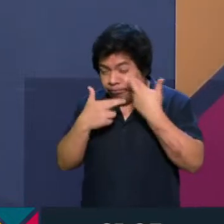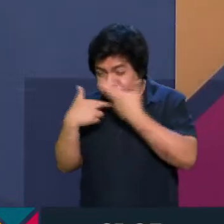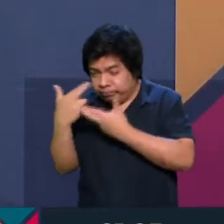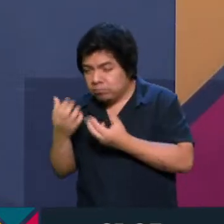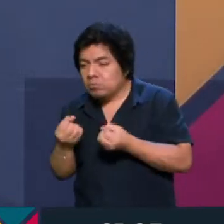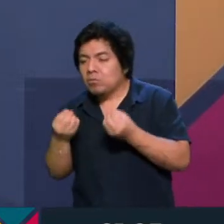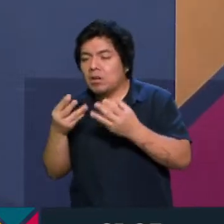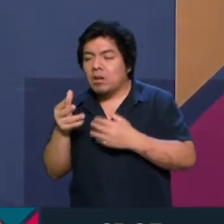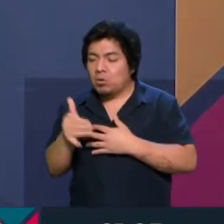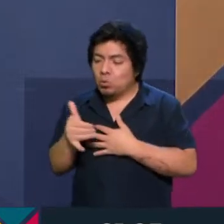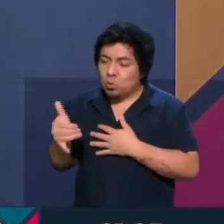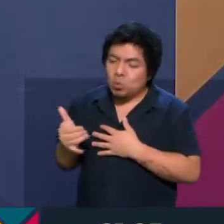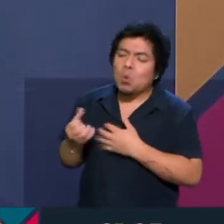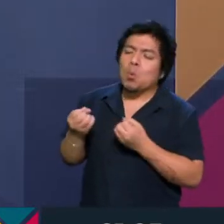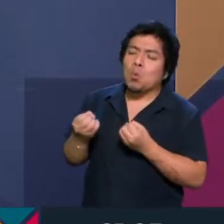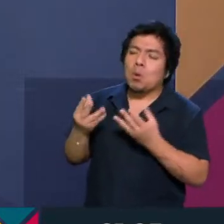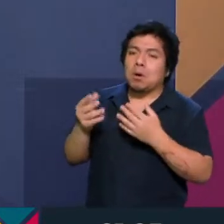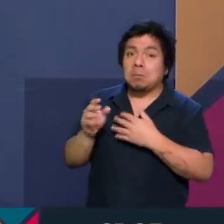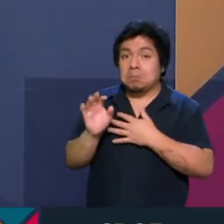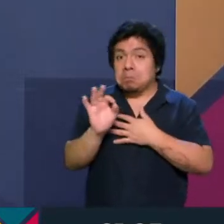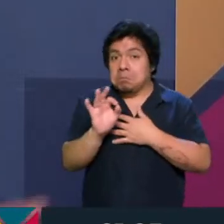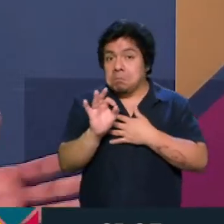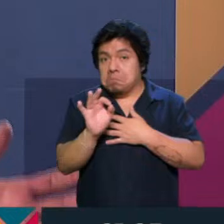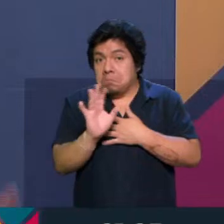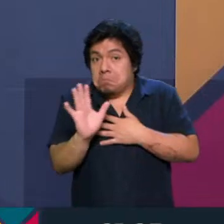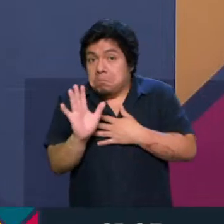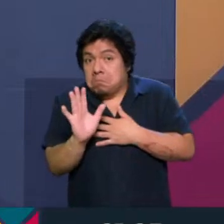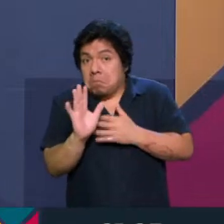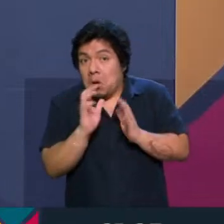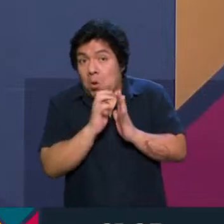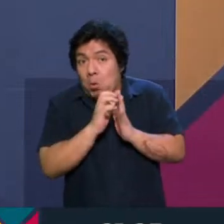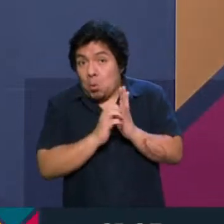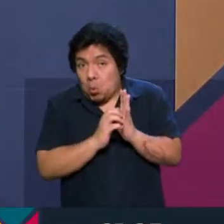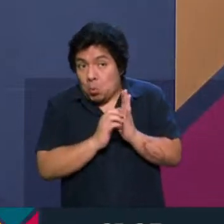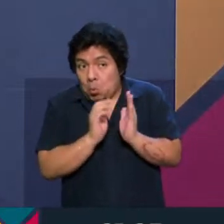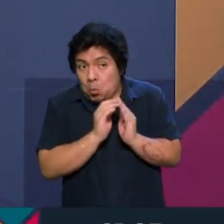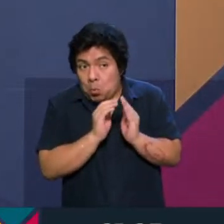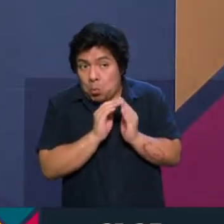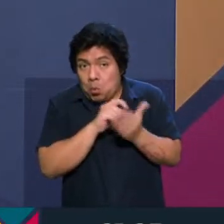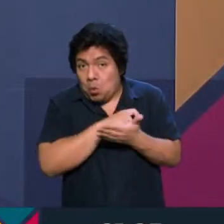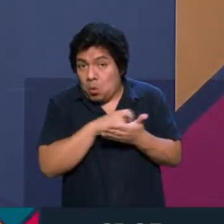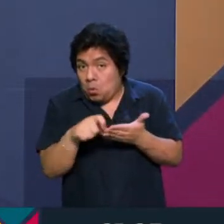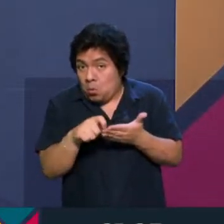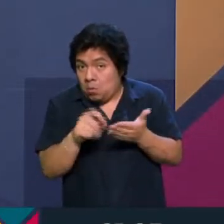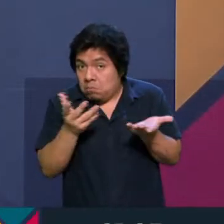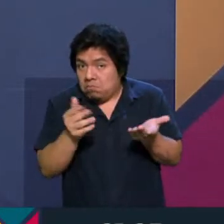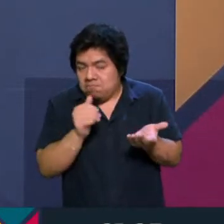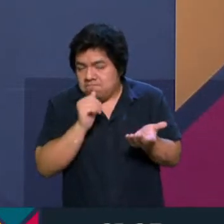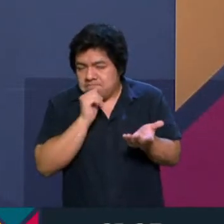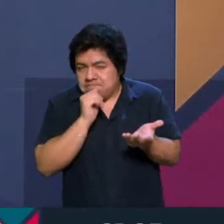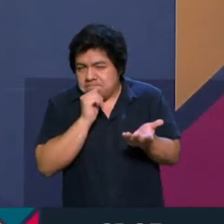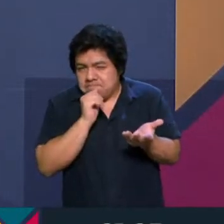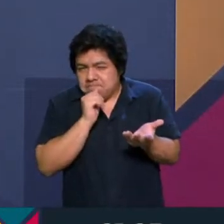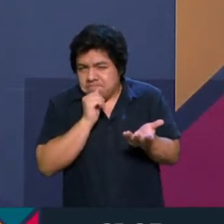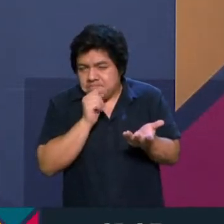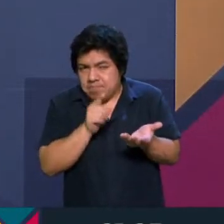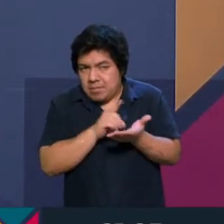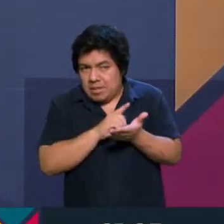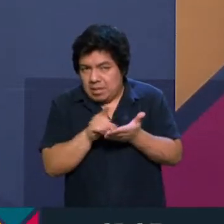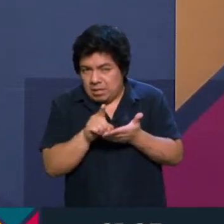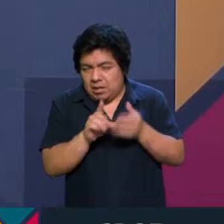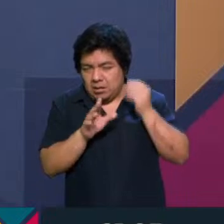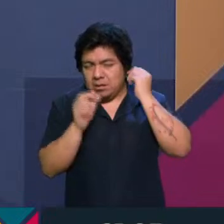cuánto tienen en su subcuenta. Algunos a lo mejor ya tienen derecho a un crédito para adquirir la vivienda. Los que no tengan todavía ese